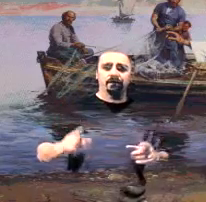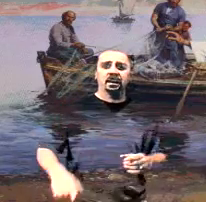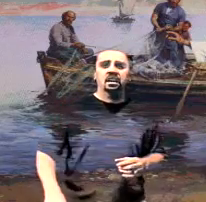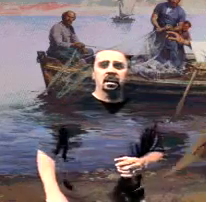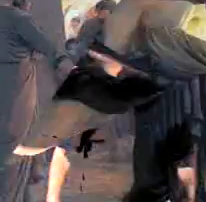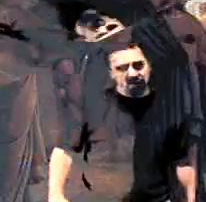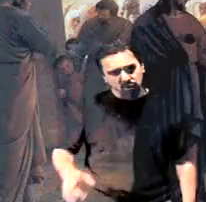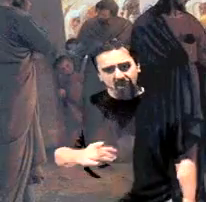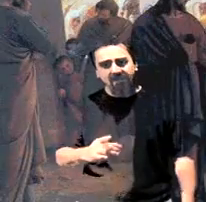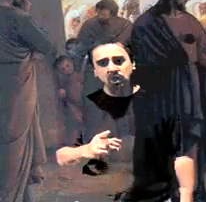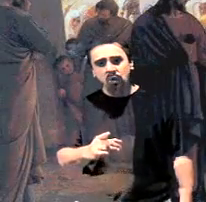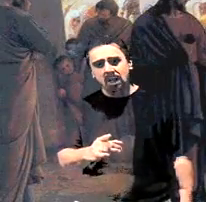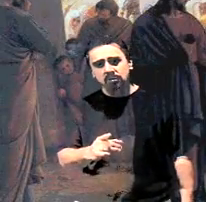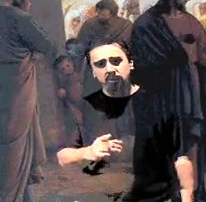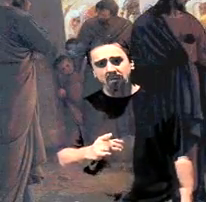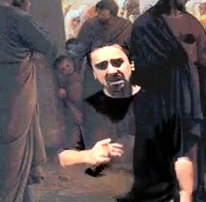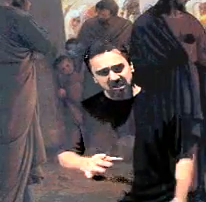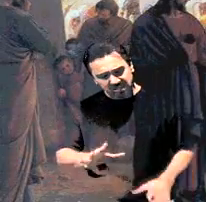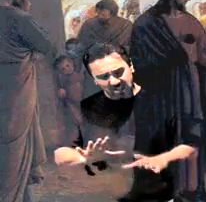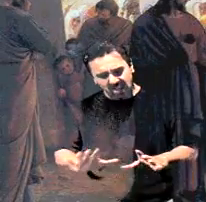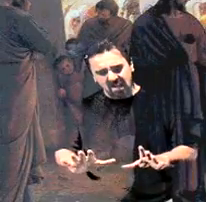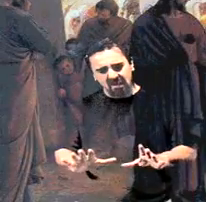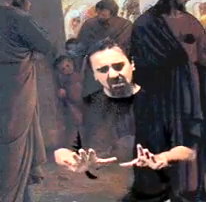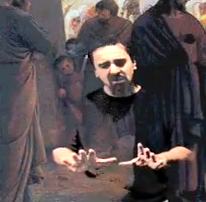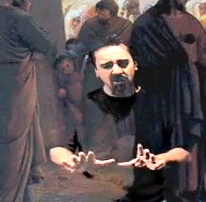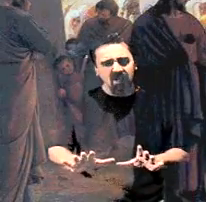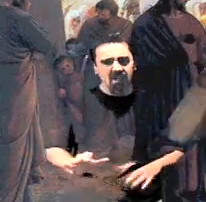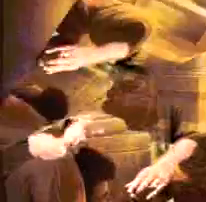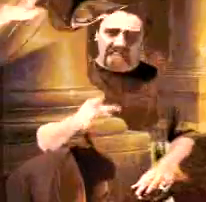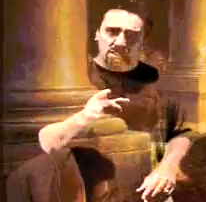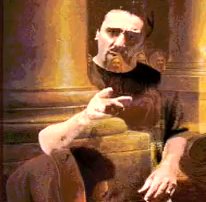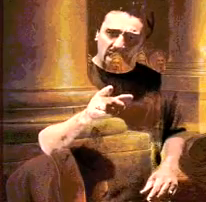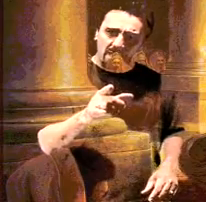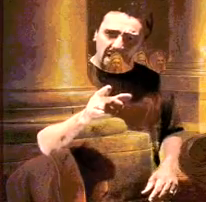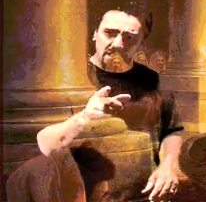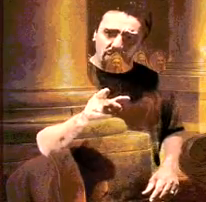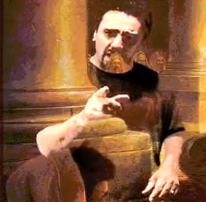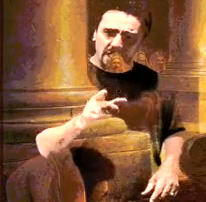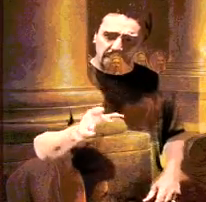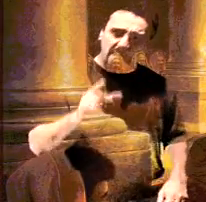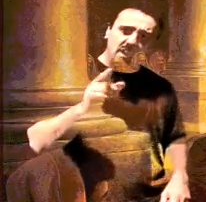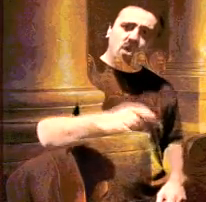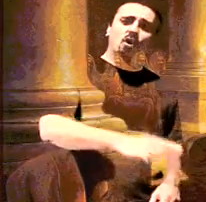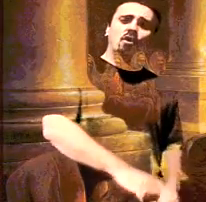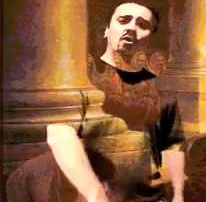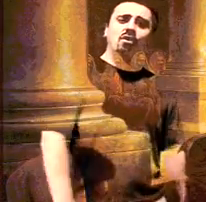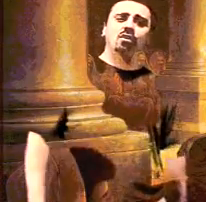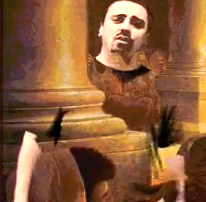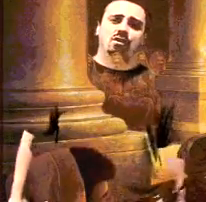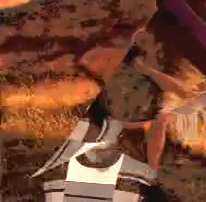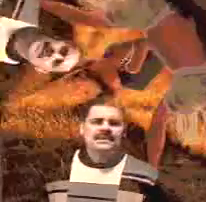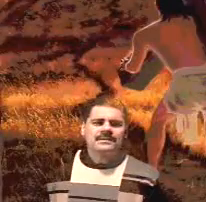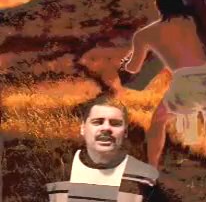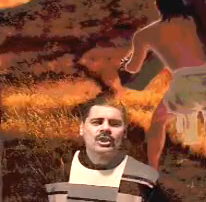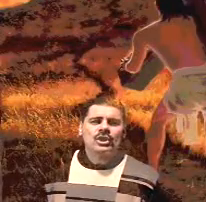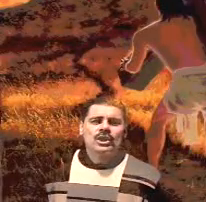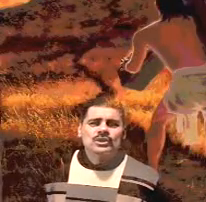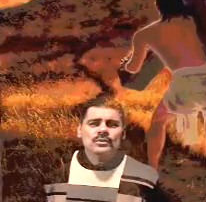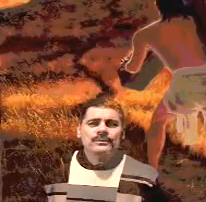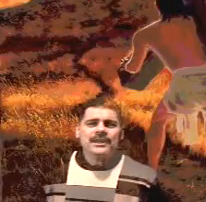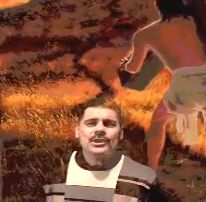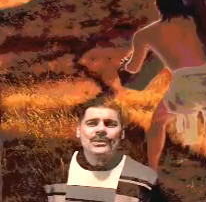Dios, ayudando a los pobres y sanando, y las buenas nuevas predicó. Se